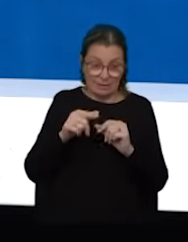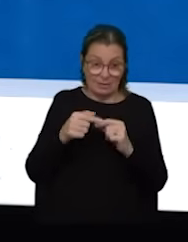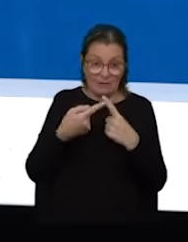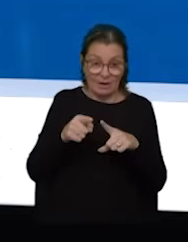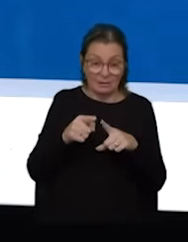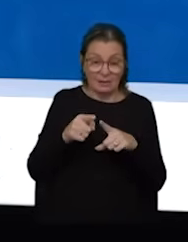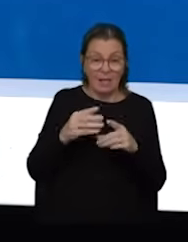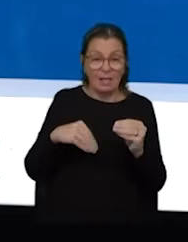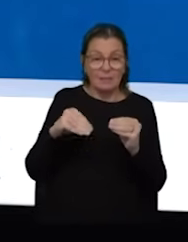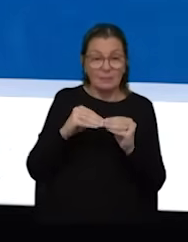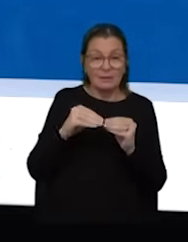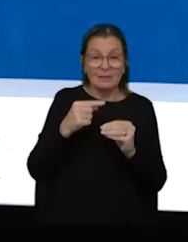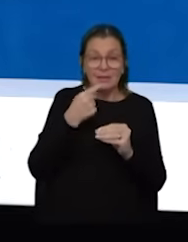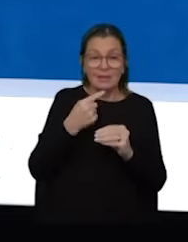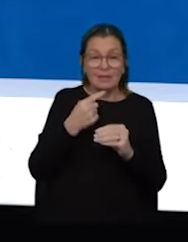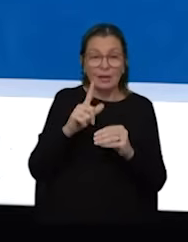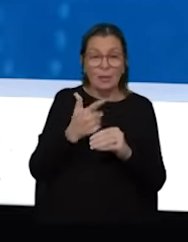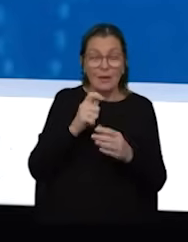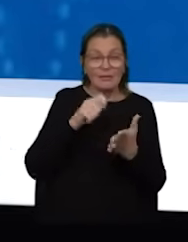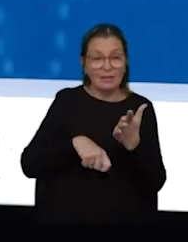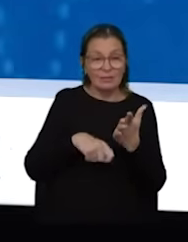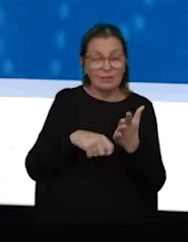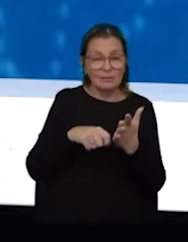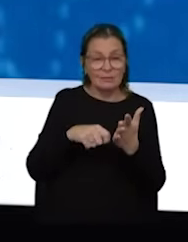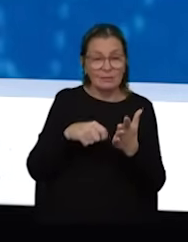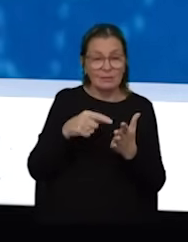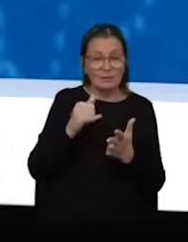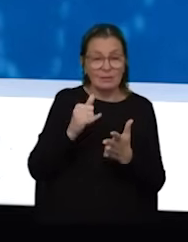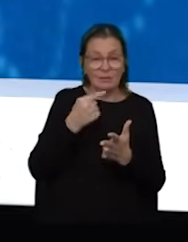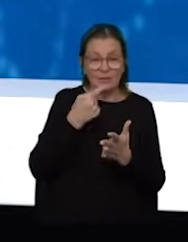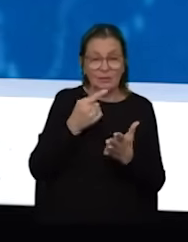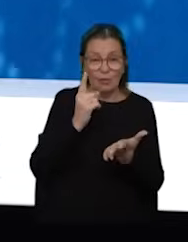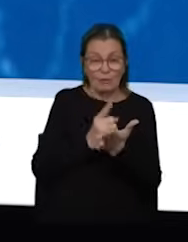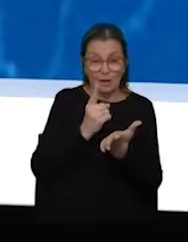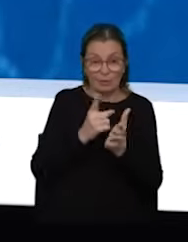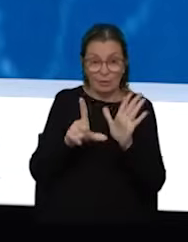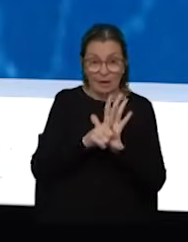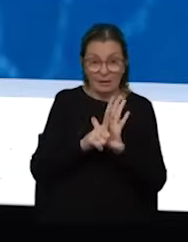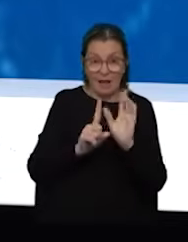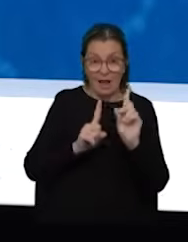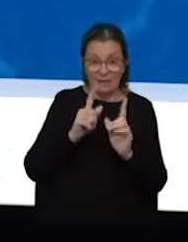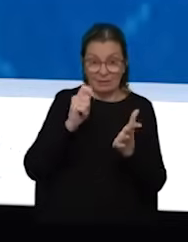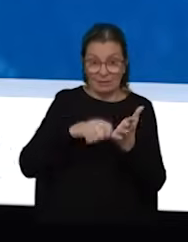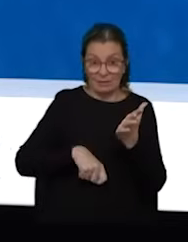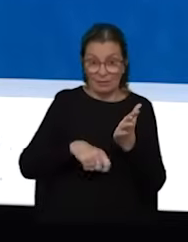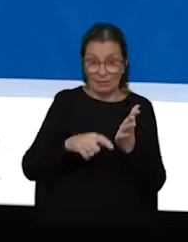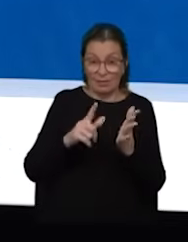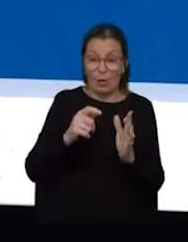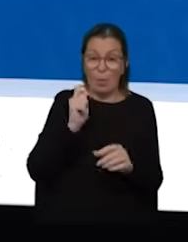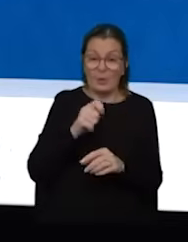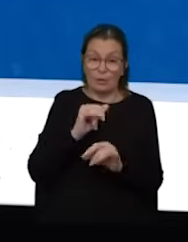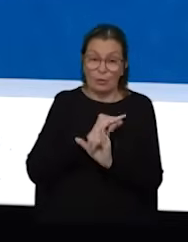además este se repite que no hay sanción ahora si se establece una obligación en una ley Alguien tiene que sancionar el incumplimiento